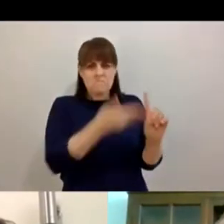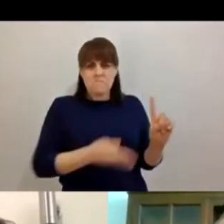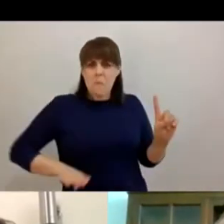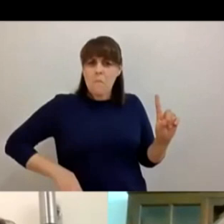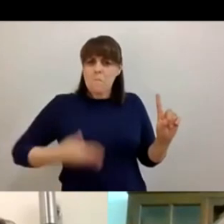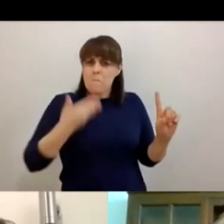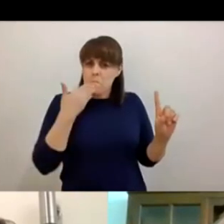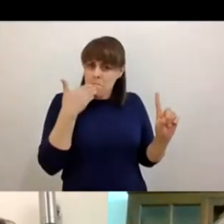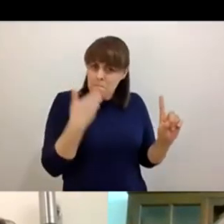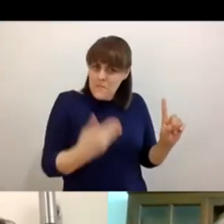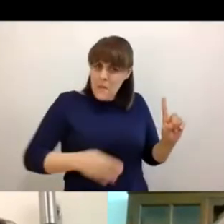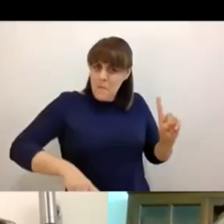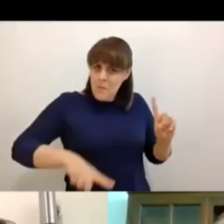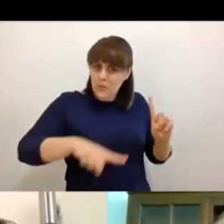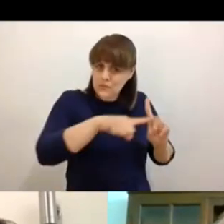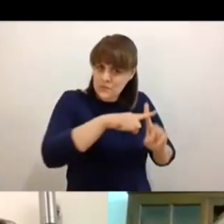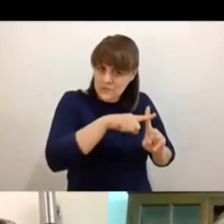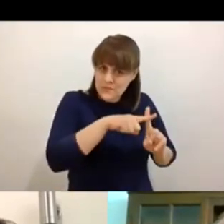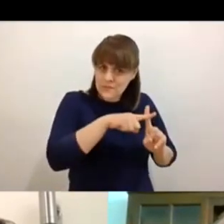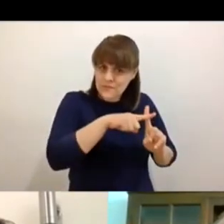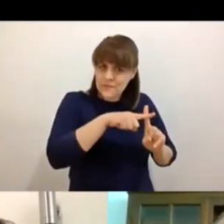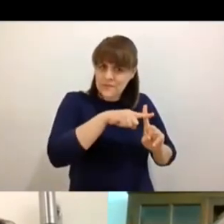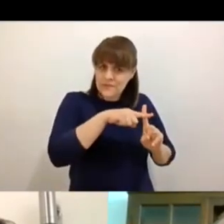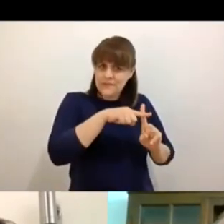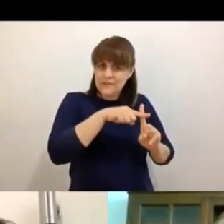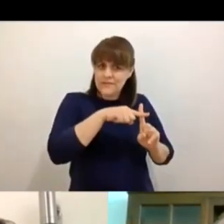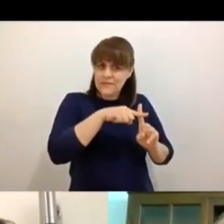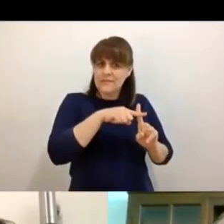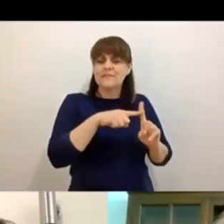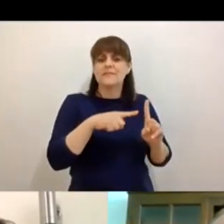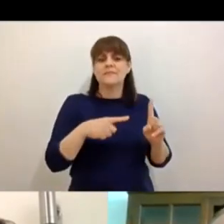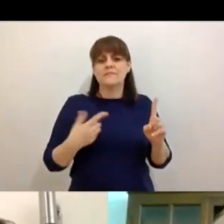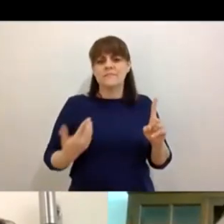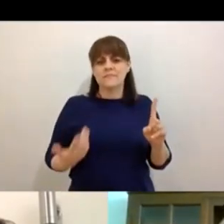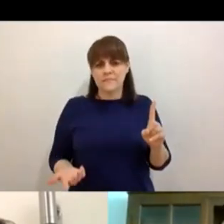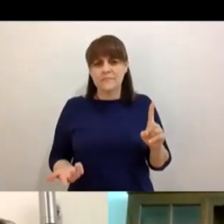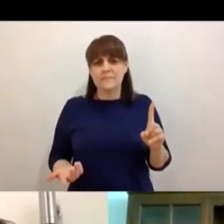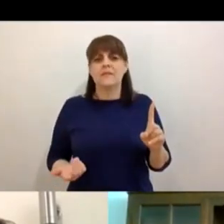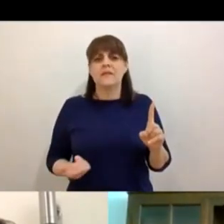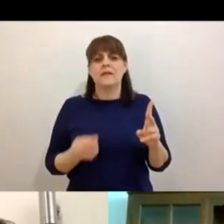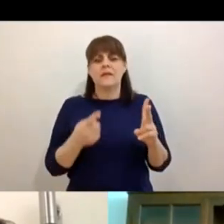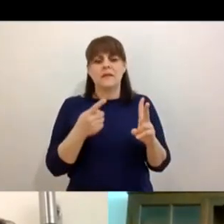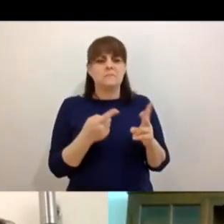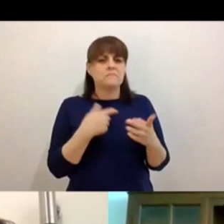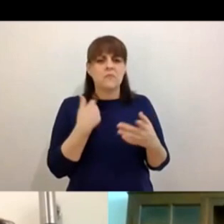está complicado conceptualizar, entender, etcétera. También nos metiste